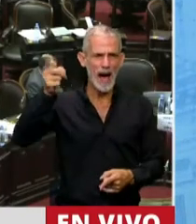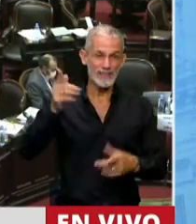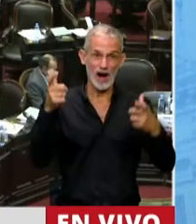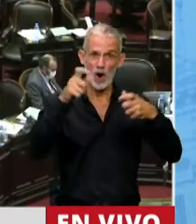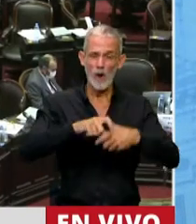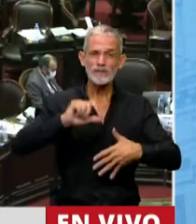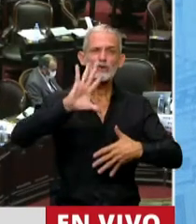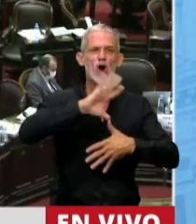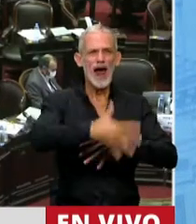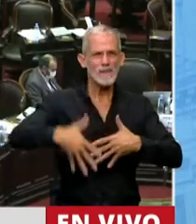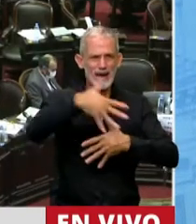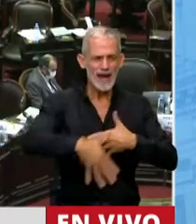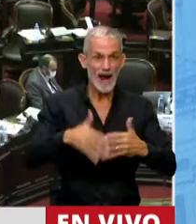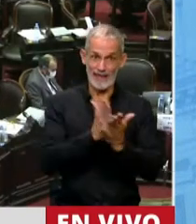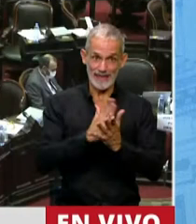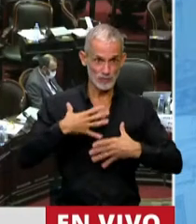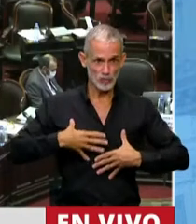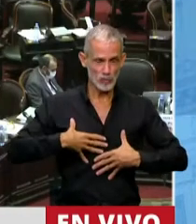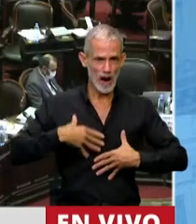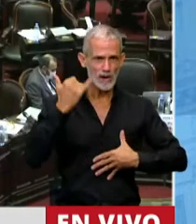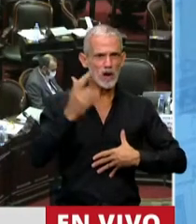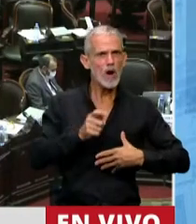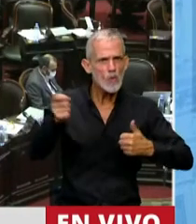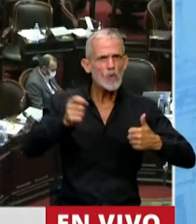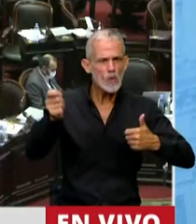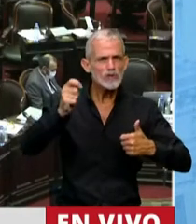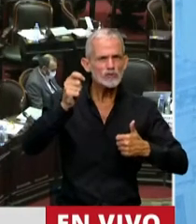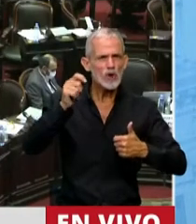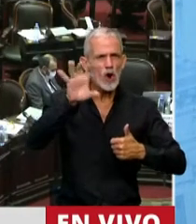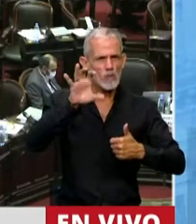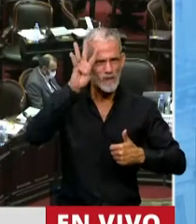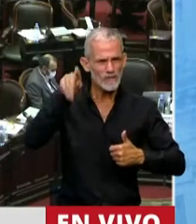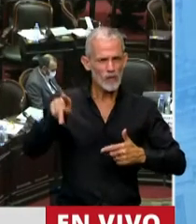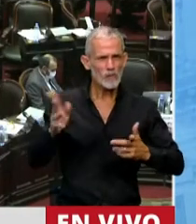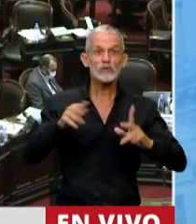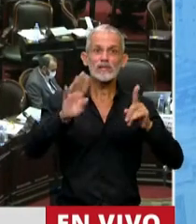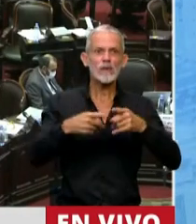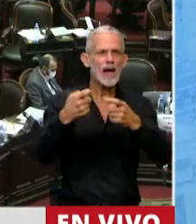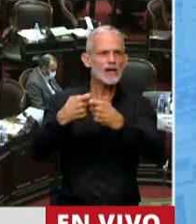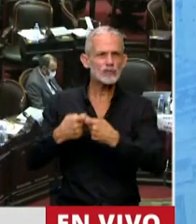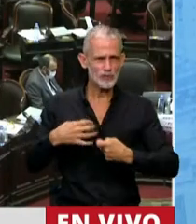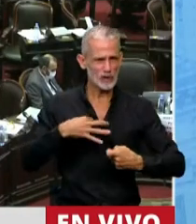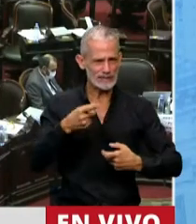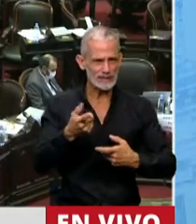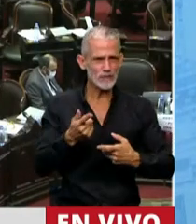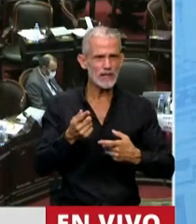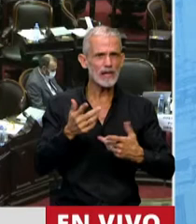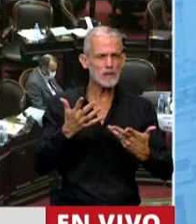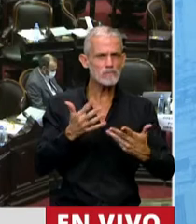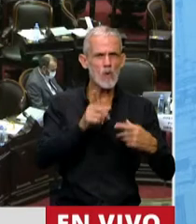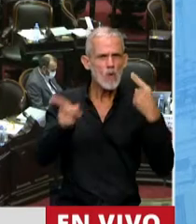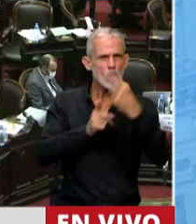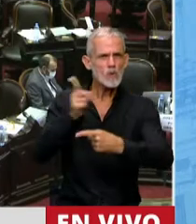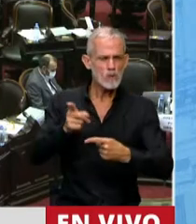comisión interamericana de derechos humanos así como por organismos de la sociedad civil referentes